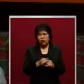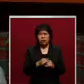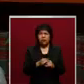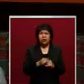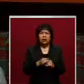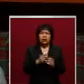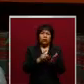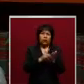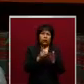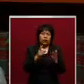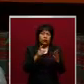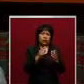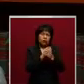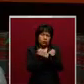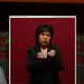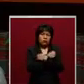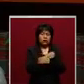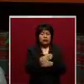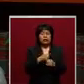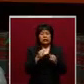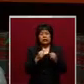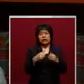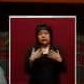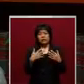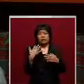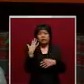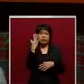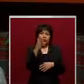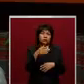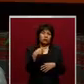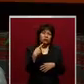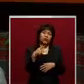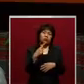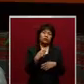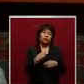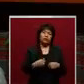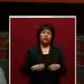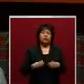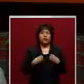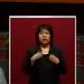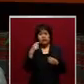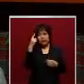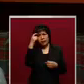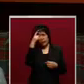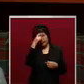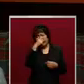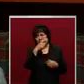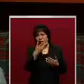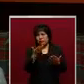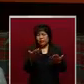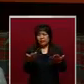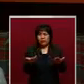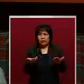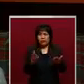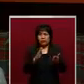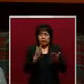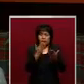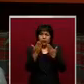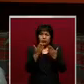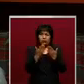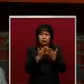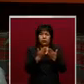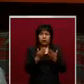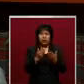educación, seguramente su vida será con muchas carencias. Si estudiando se dificulta, no